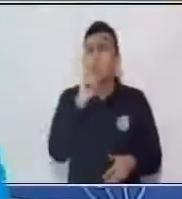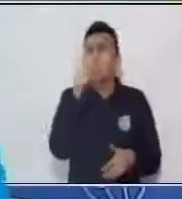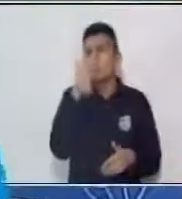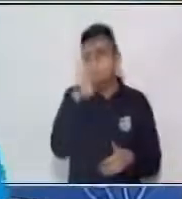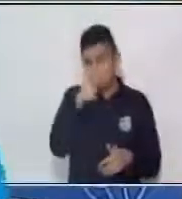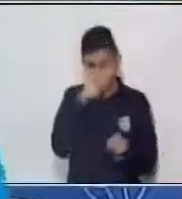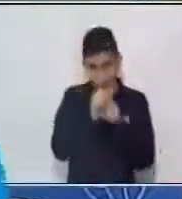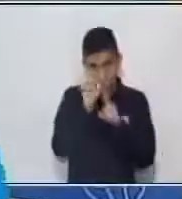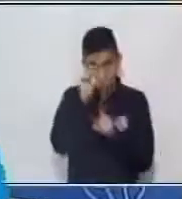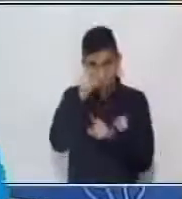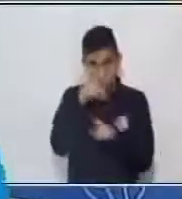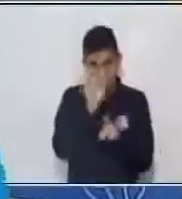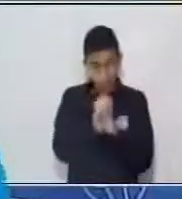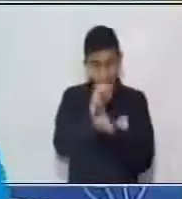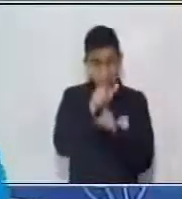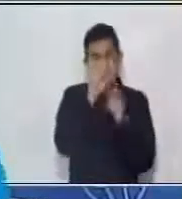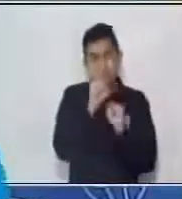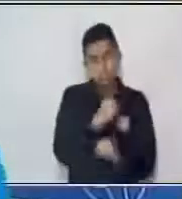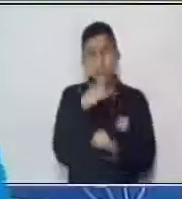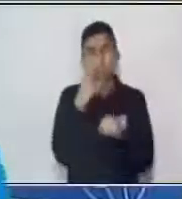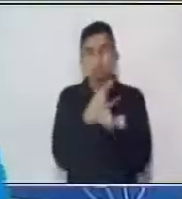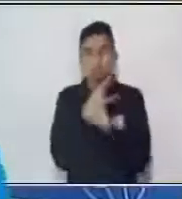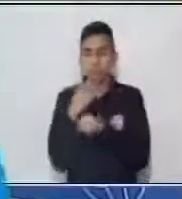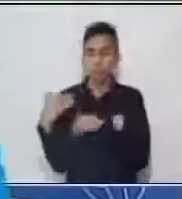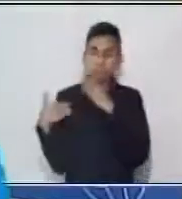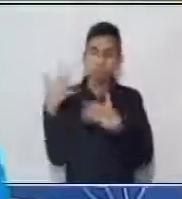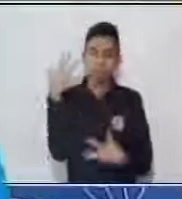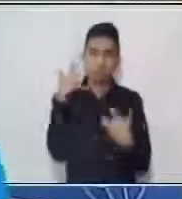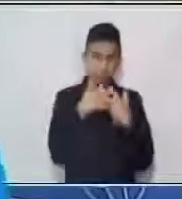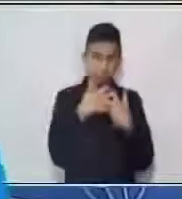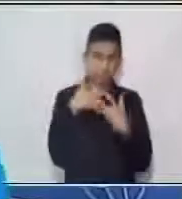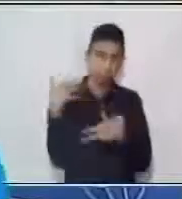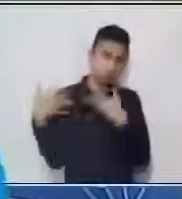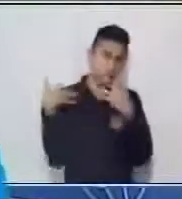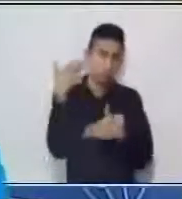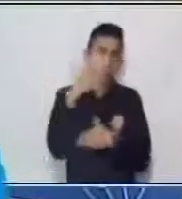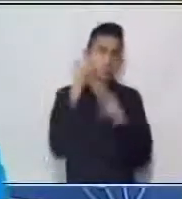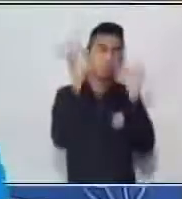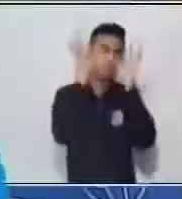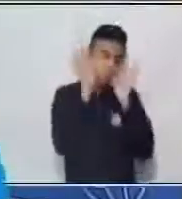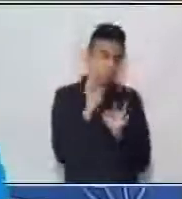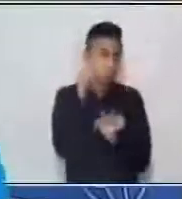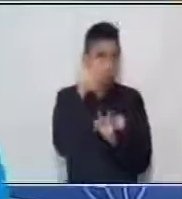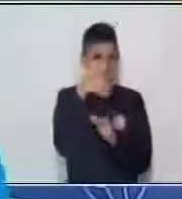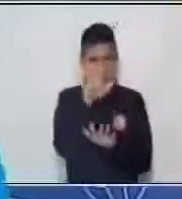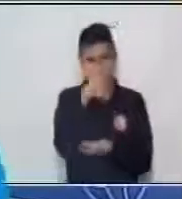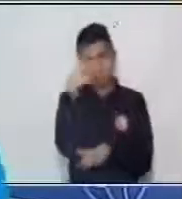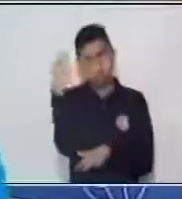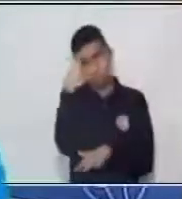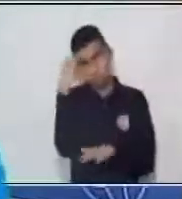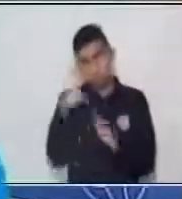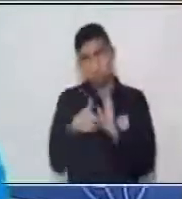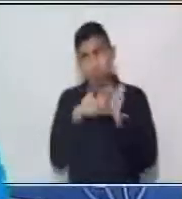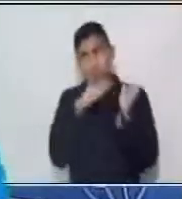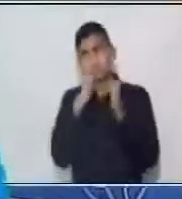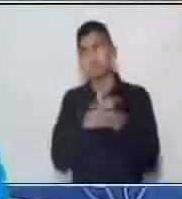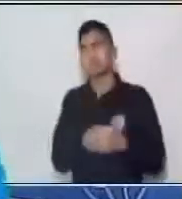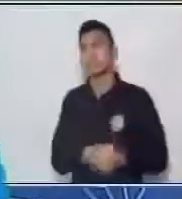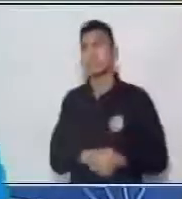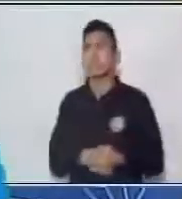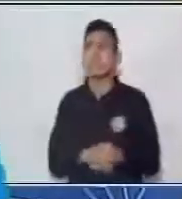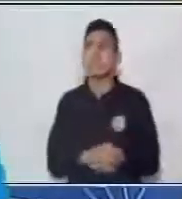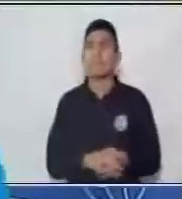te darás cuenta también lo puedes ir integrando conforme la manera en que lo estás trabajando. Y en este caso habíamos